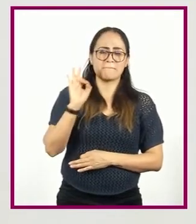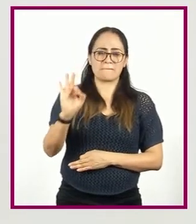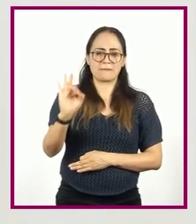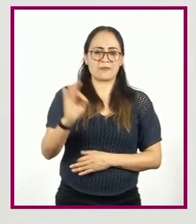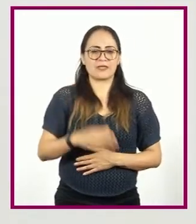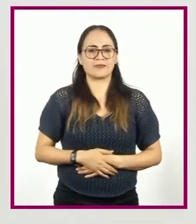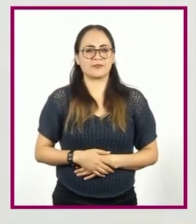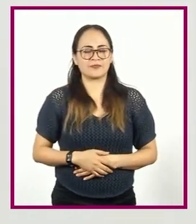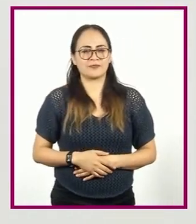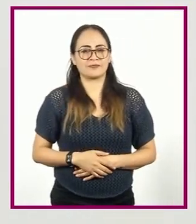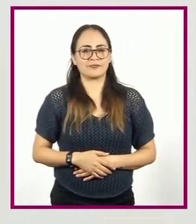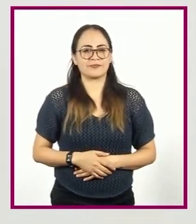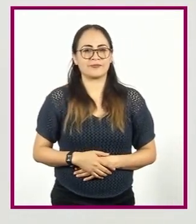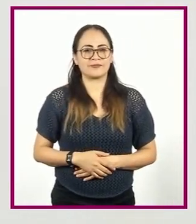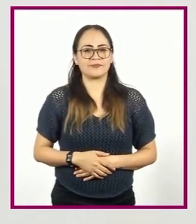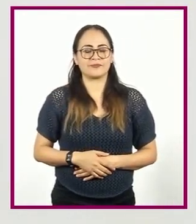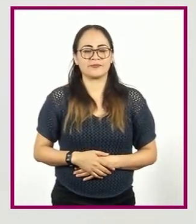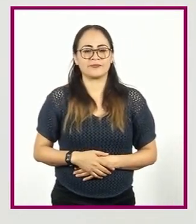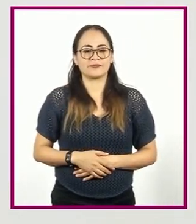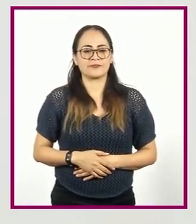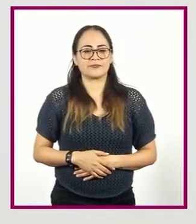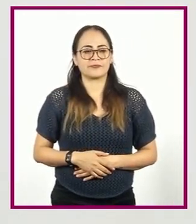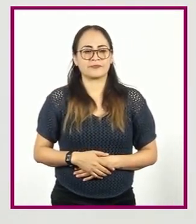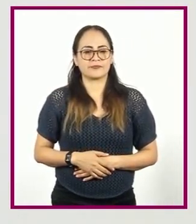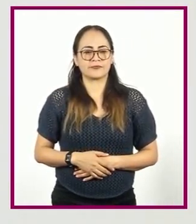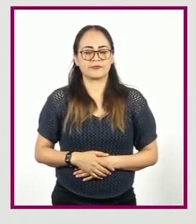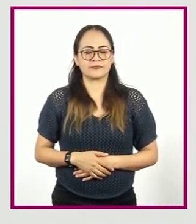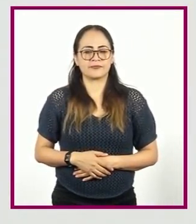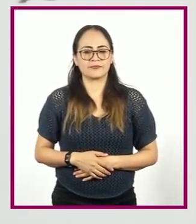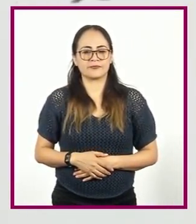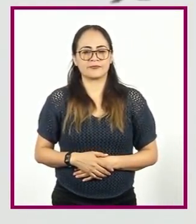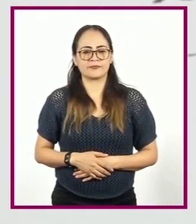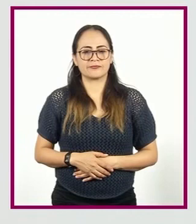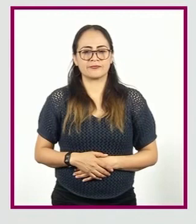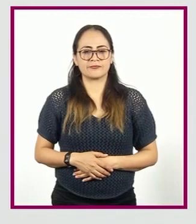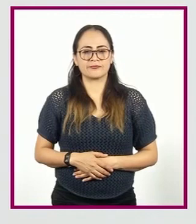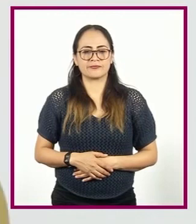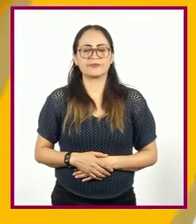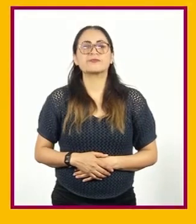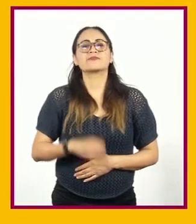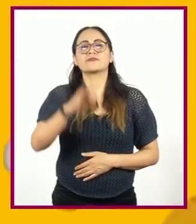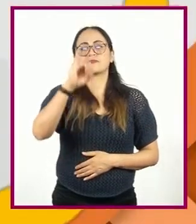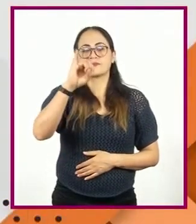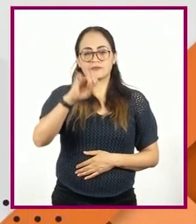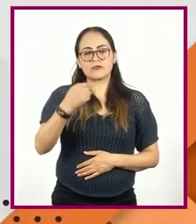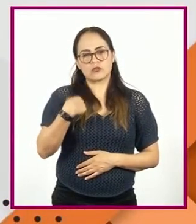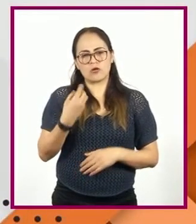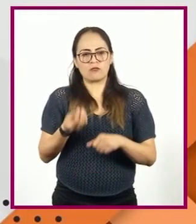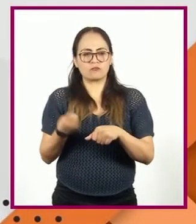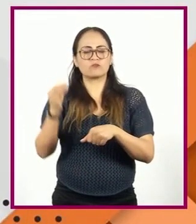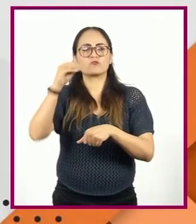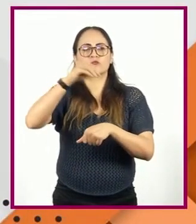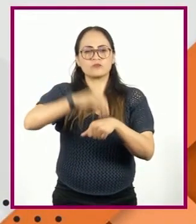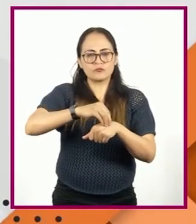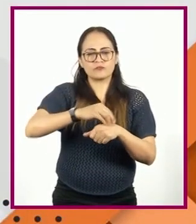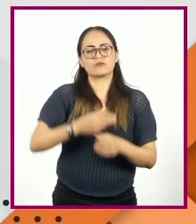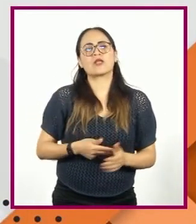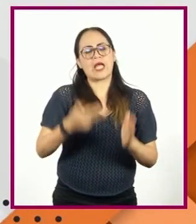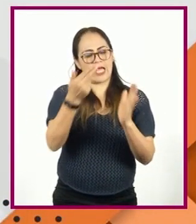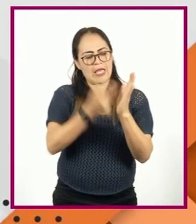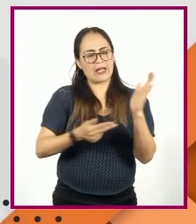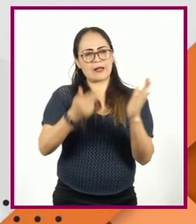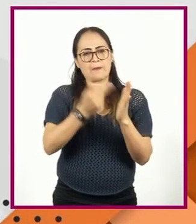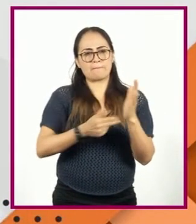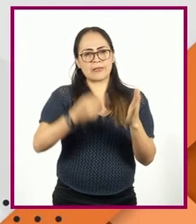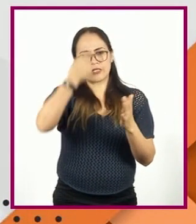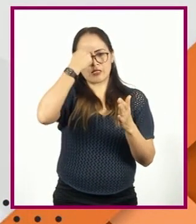¿Ya ves? Está bien. Soy buena. Me convenciste. Solo añadiría que entre las herramientas de